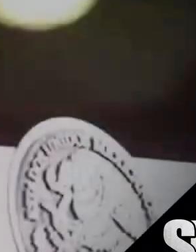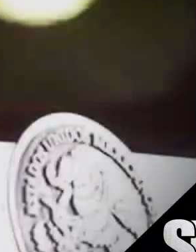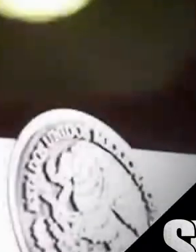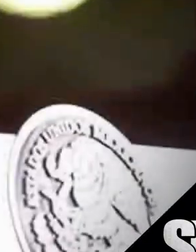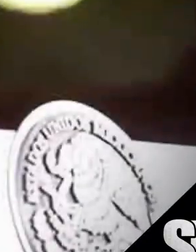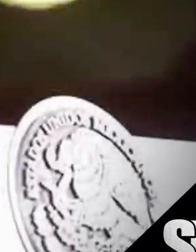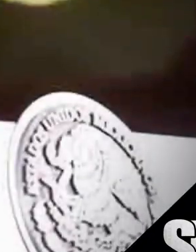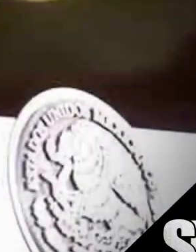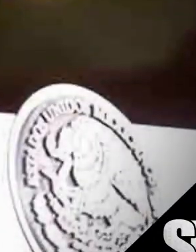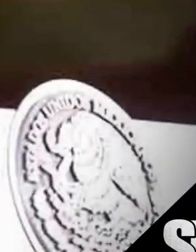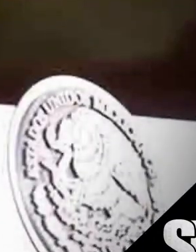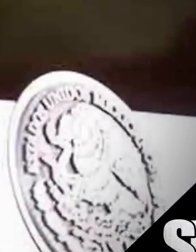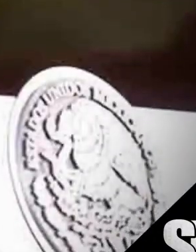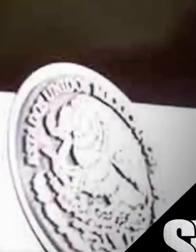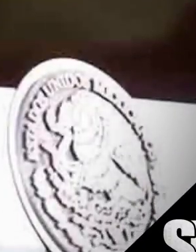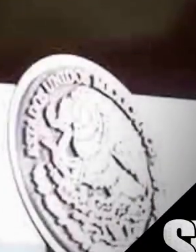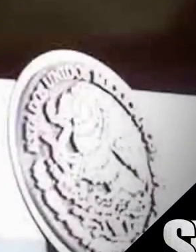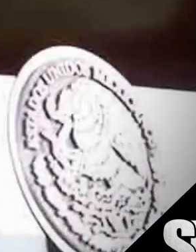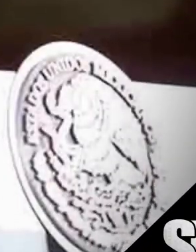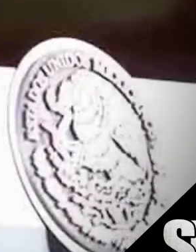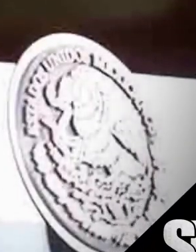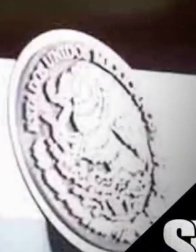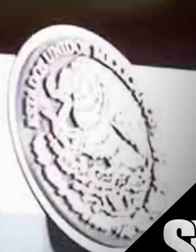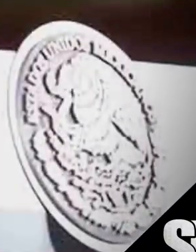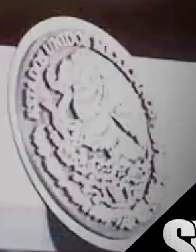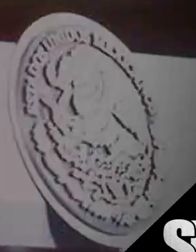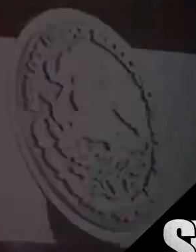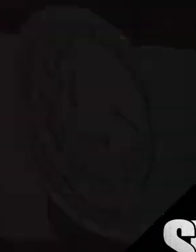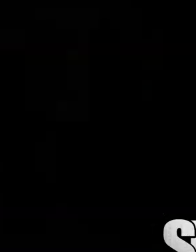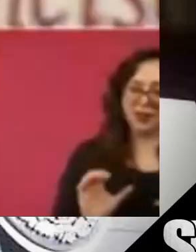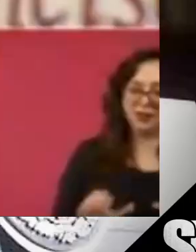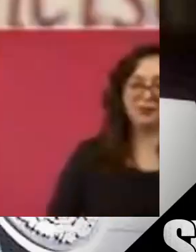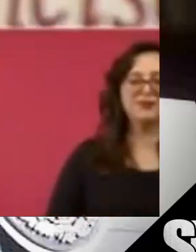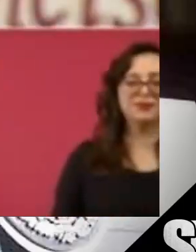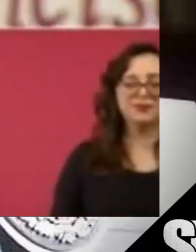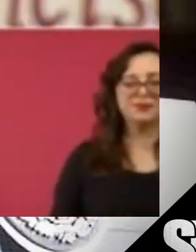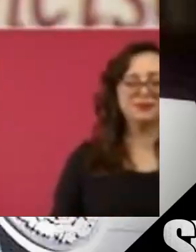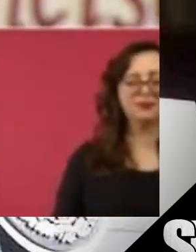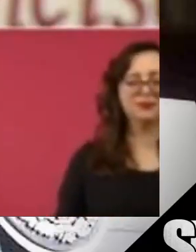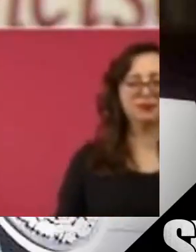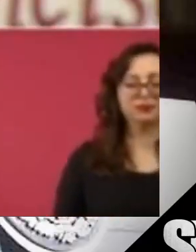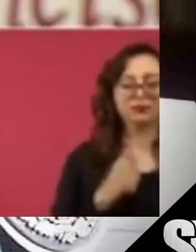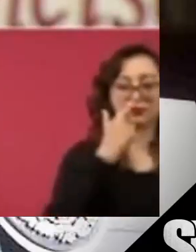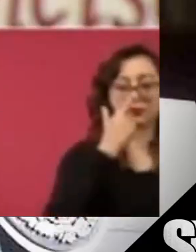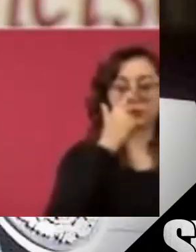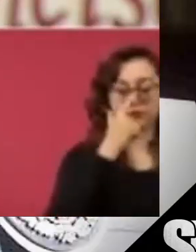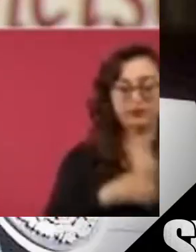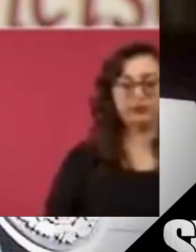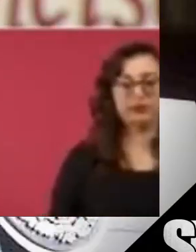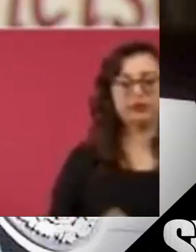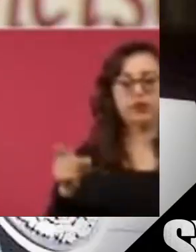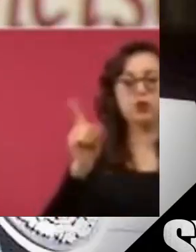mantenerlo en secreto. Ante esto, la respuesta de Marcelo Ebrard fue la siguiente. La ex embajadora se ha